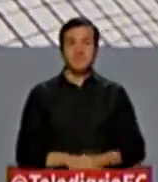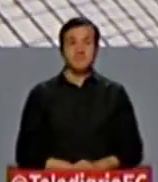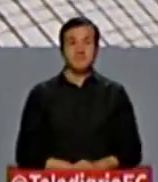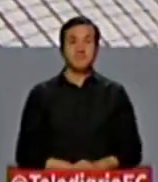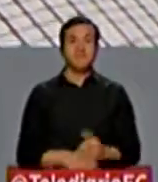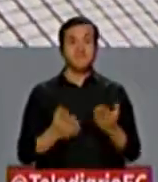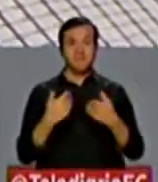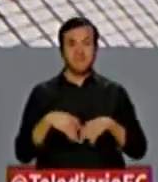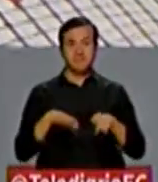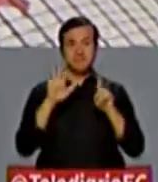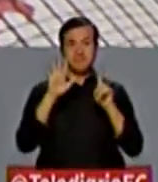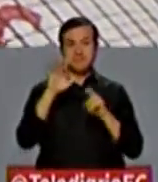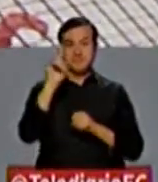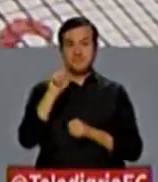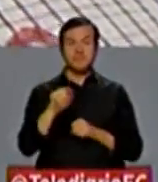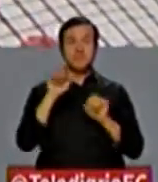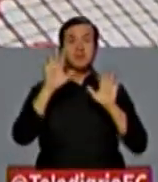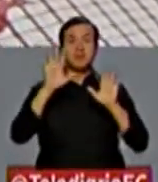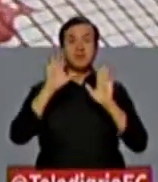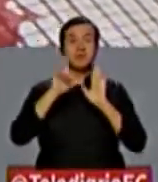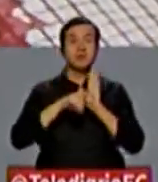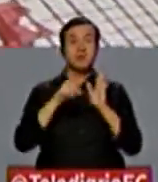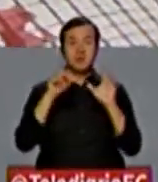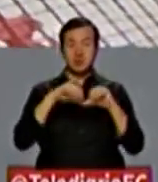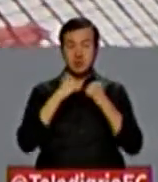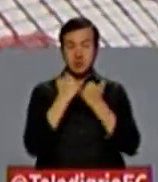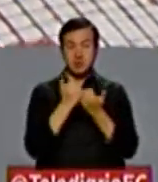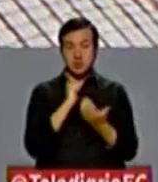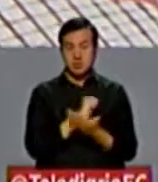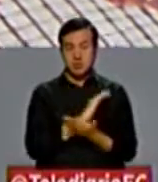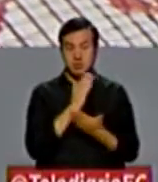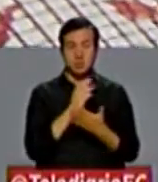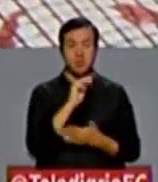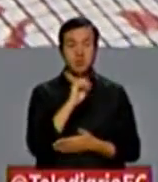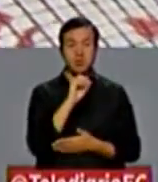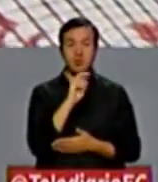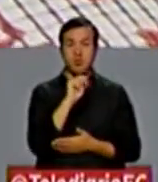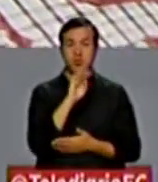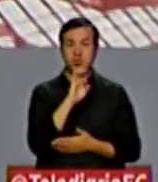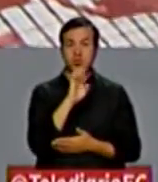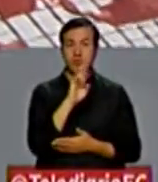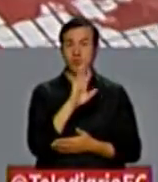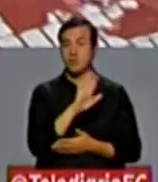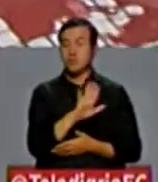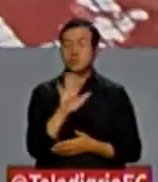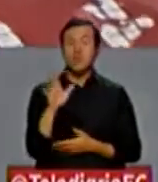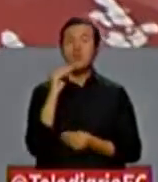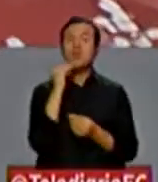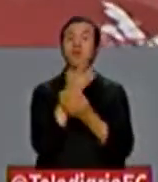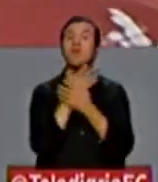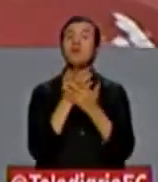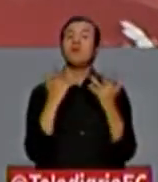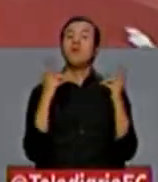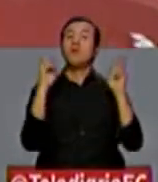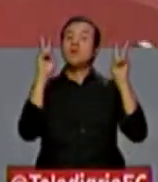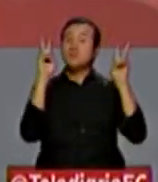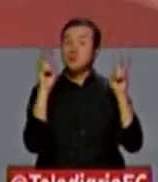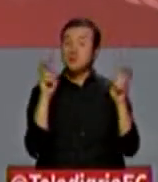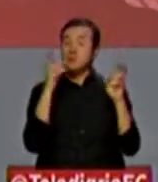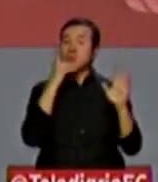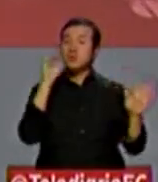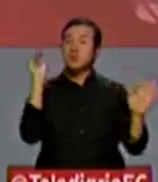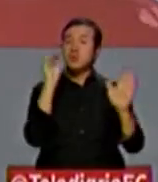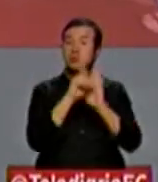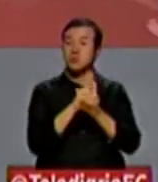Son las 6:10 y el ex asambleísta César Montúfar acudió a la fiscalía para rendir su versión sobre la